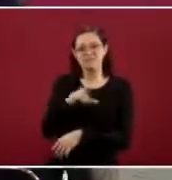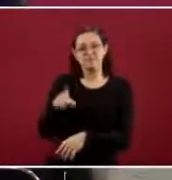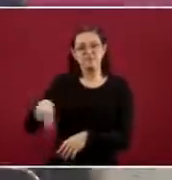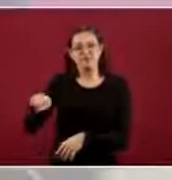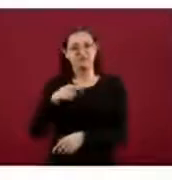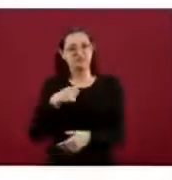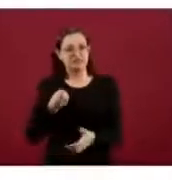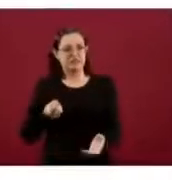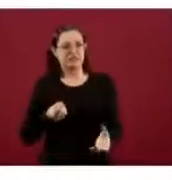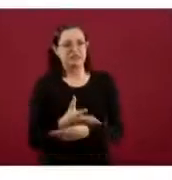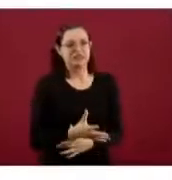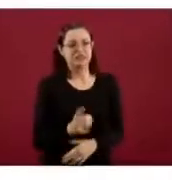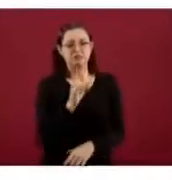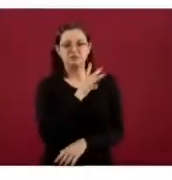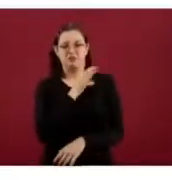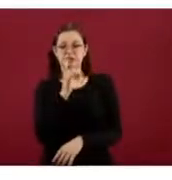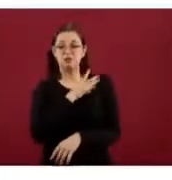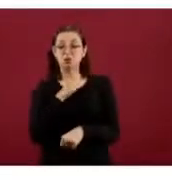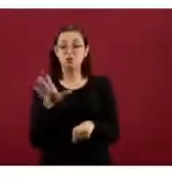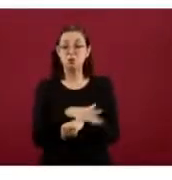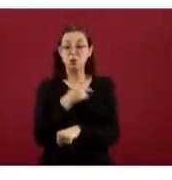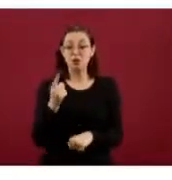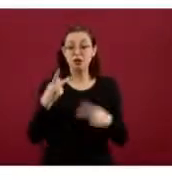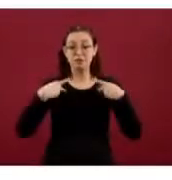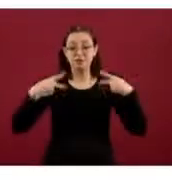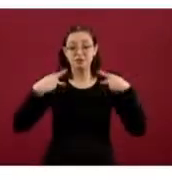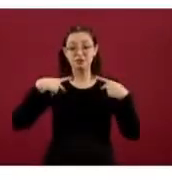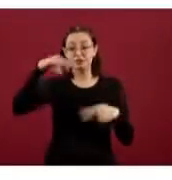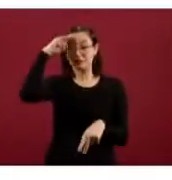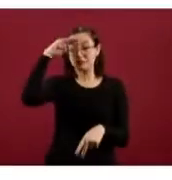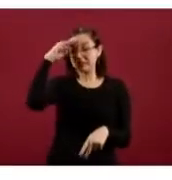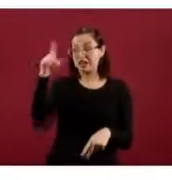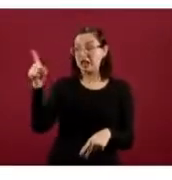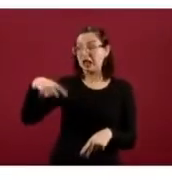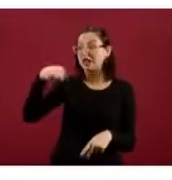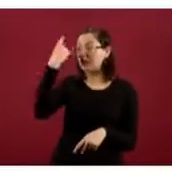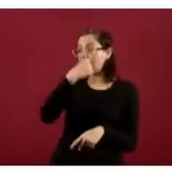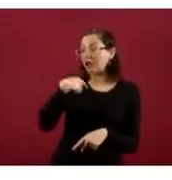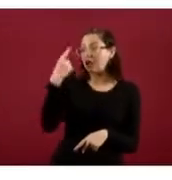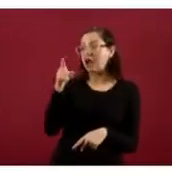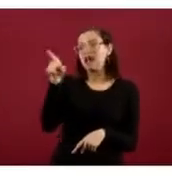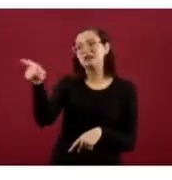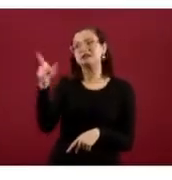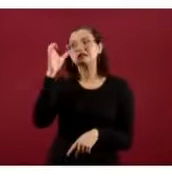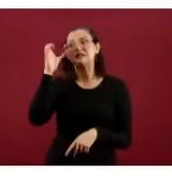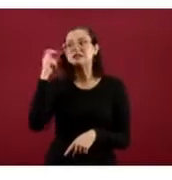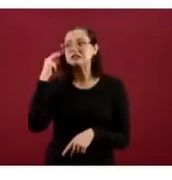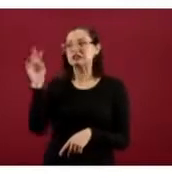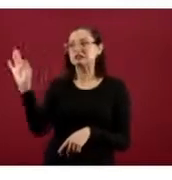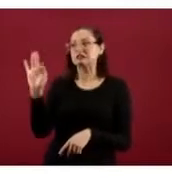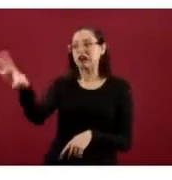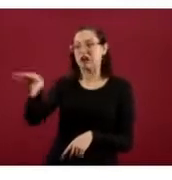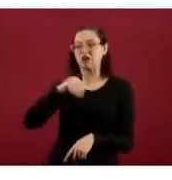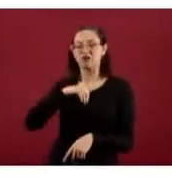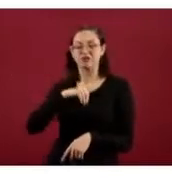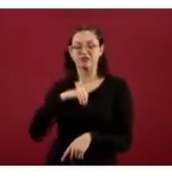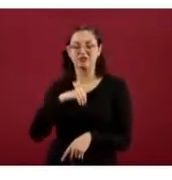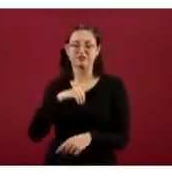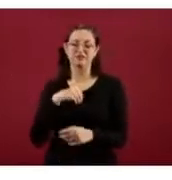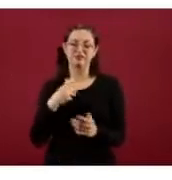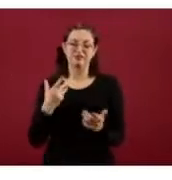incluso de salir a las calles porque las personas estereotípicamente pensamos que son objeto de contagio. Estas